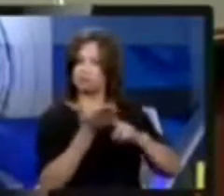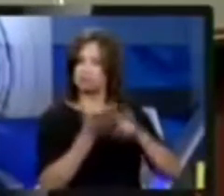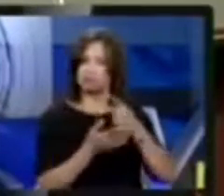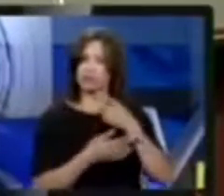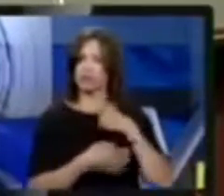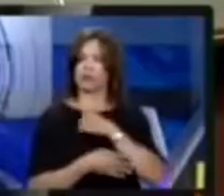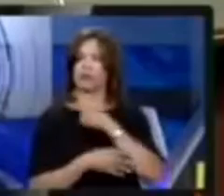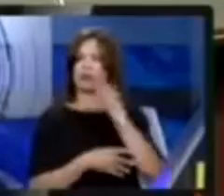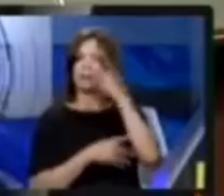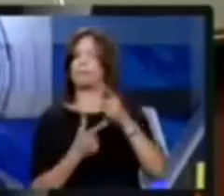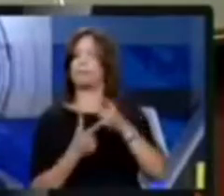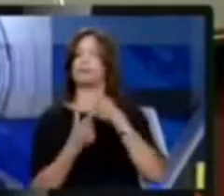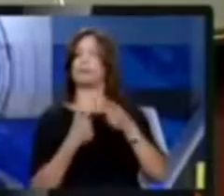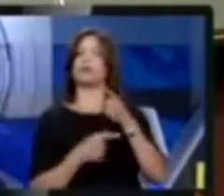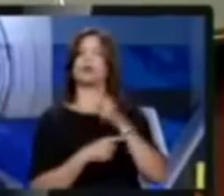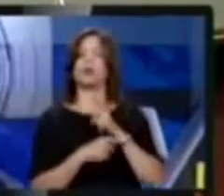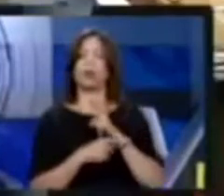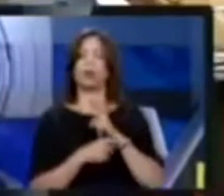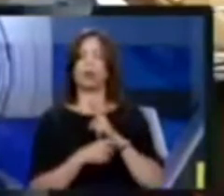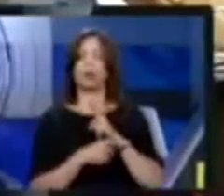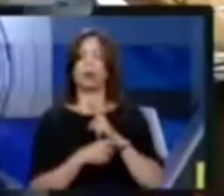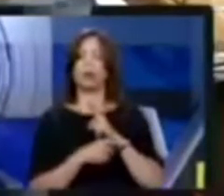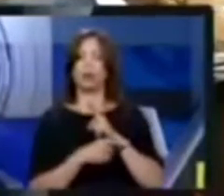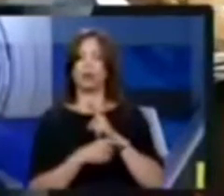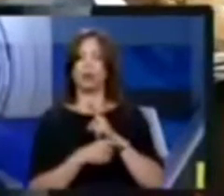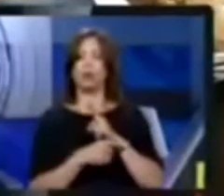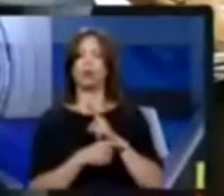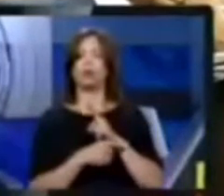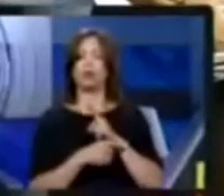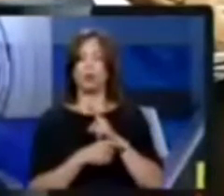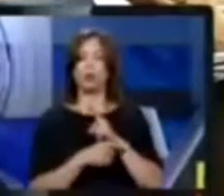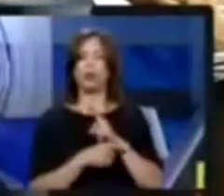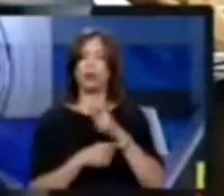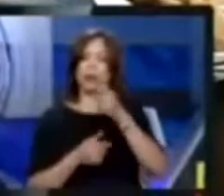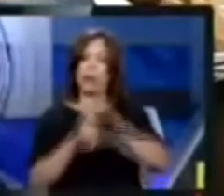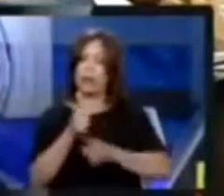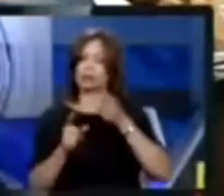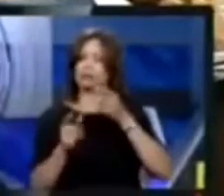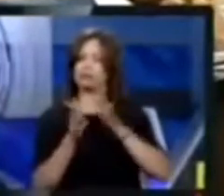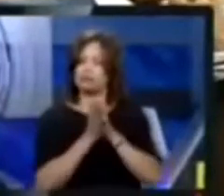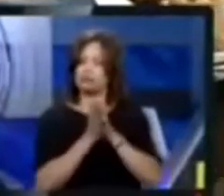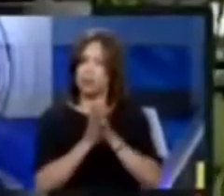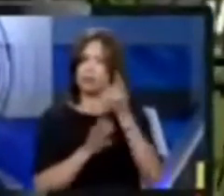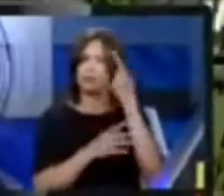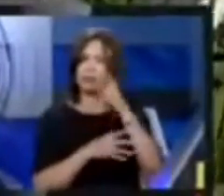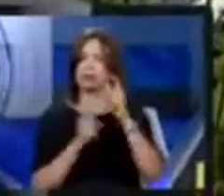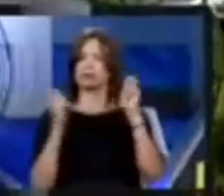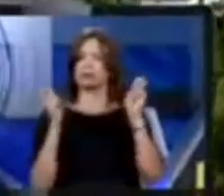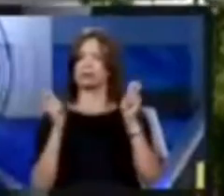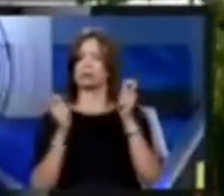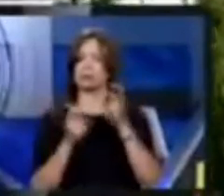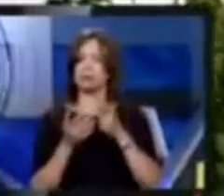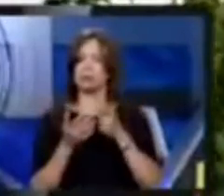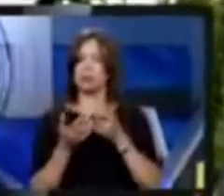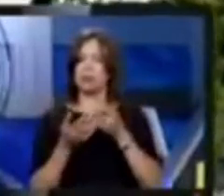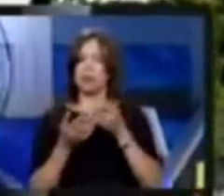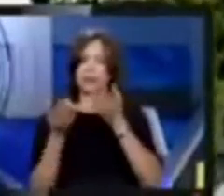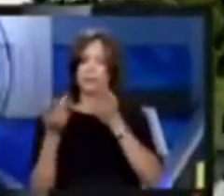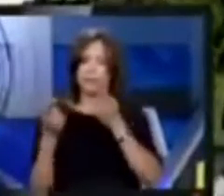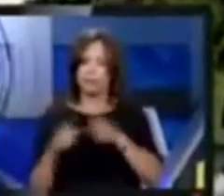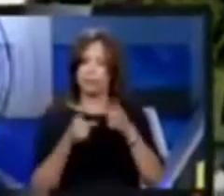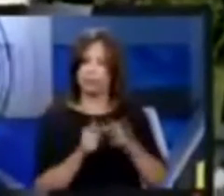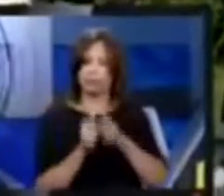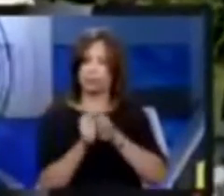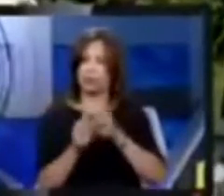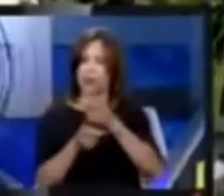El diputado para el entonces, Luis Ernesto Camilo García, dijo que en cada motivación para que se librara de los trámites